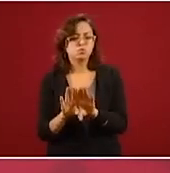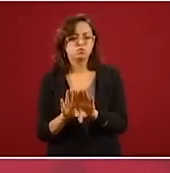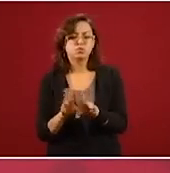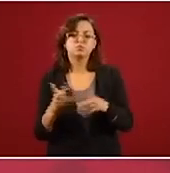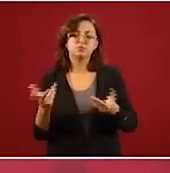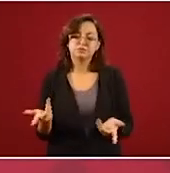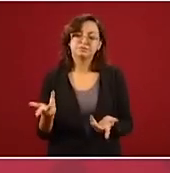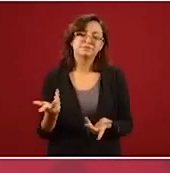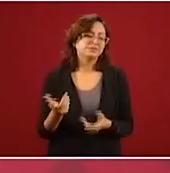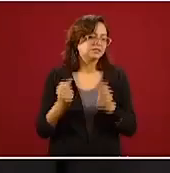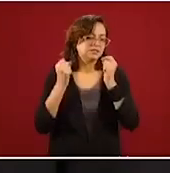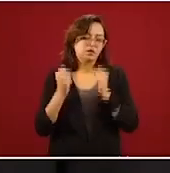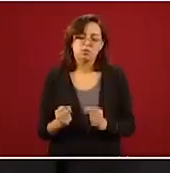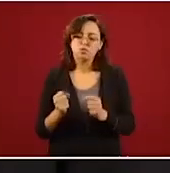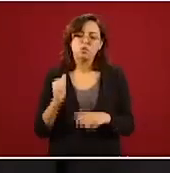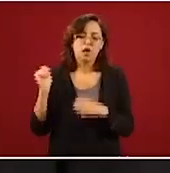haber complicidad